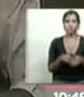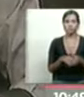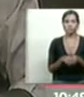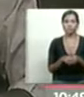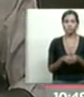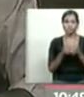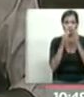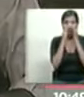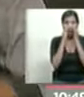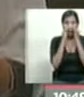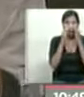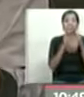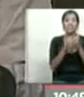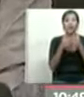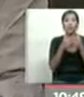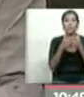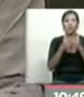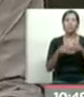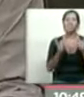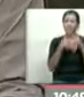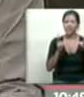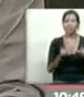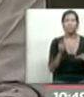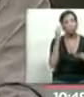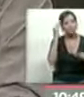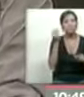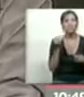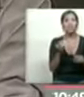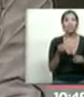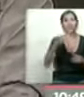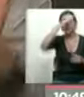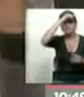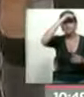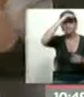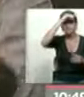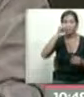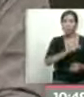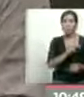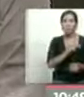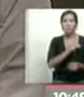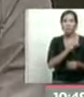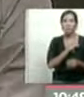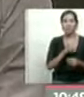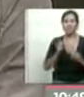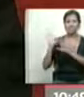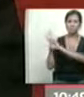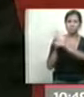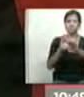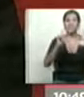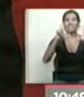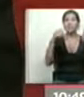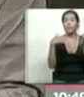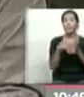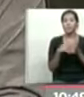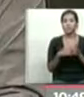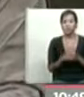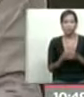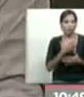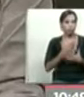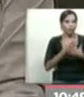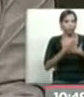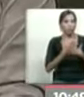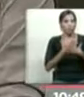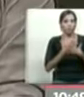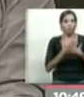día que Estados Unidos libere, ¿por qué creen que Trump se asustó tanto cuando vio esa caravana de migrantes que nada más eran 7,000? Le dio como una cosa y